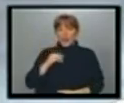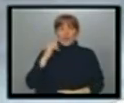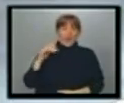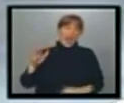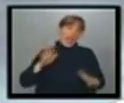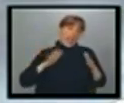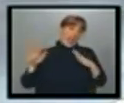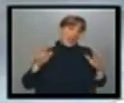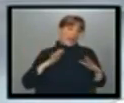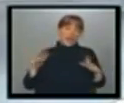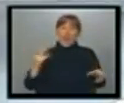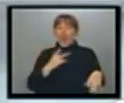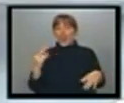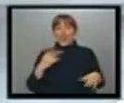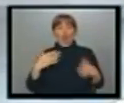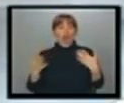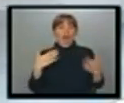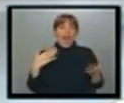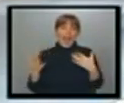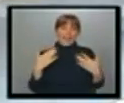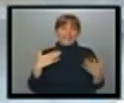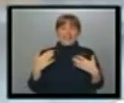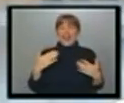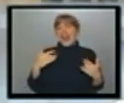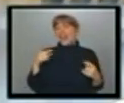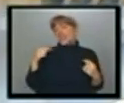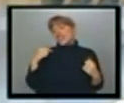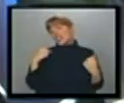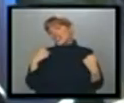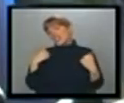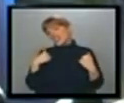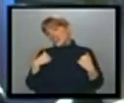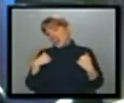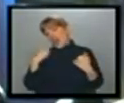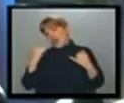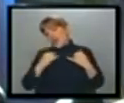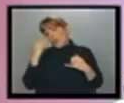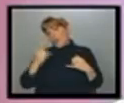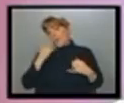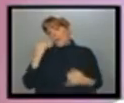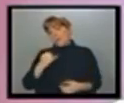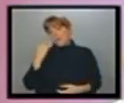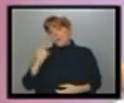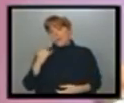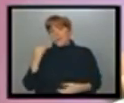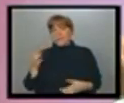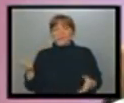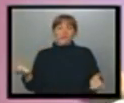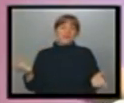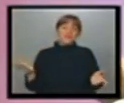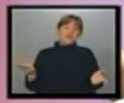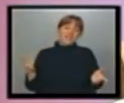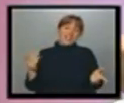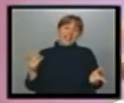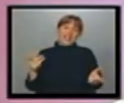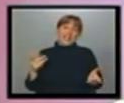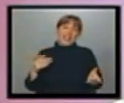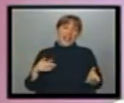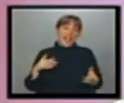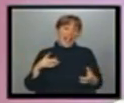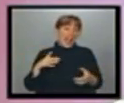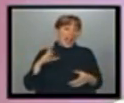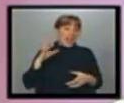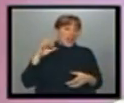Bueno, los dos los vamos a hablar. Él desde el punto de vista futbolístico. Y yo voy a tratar de instalar algo que también le molesta